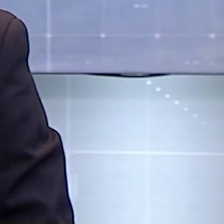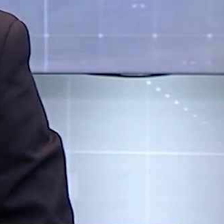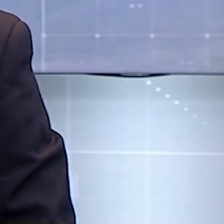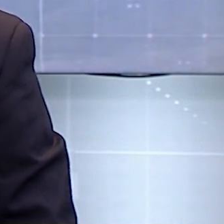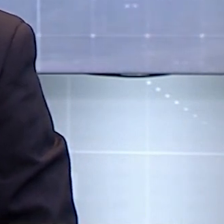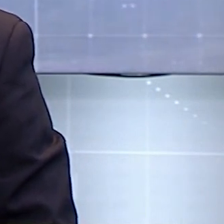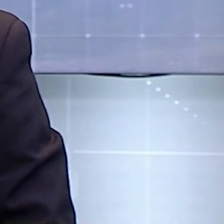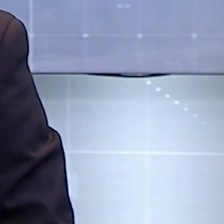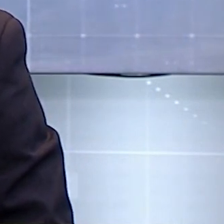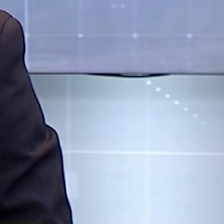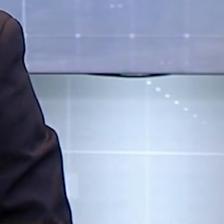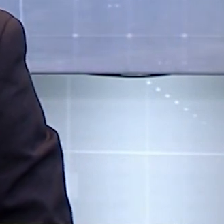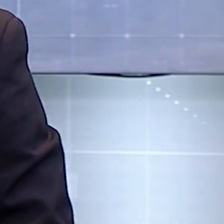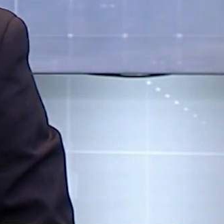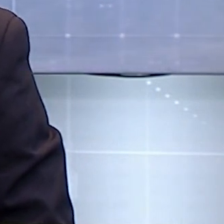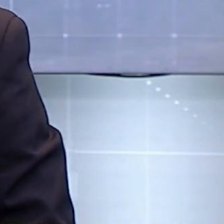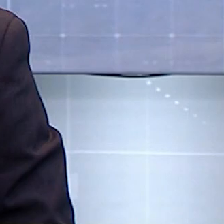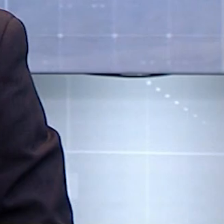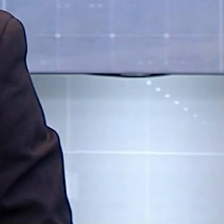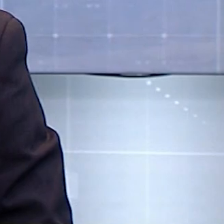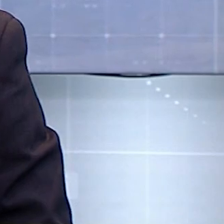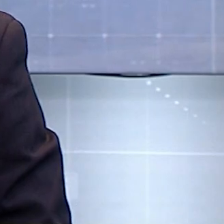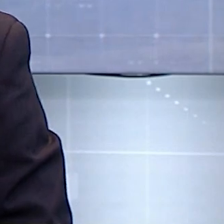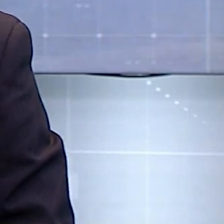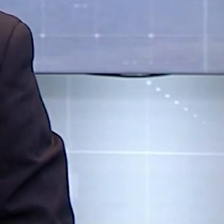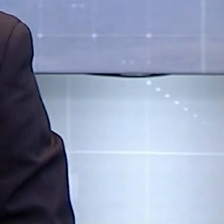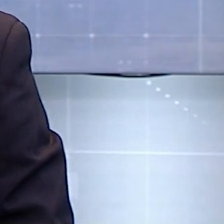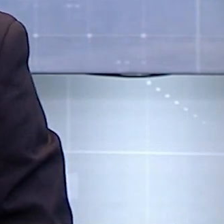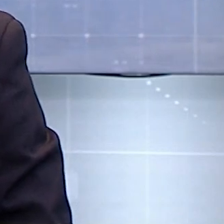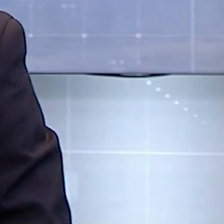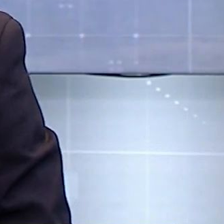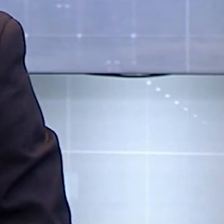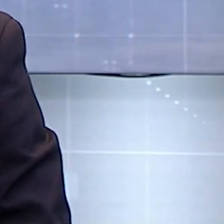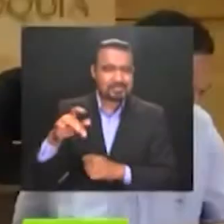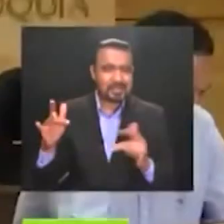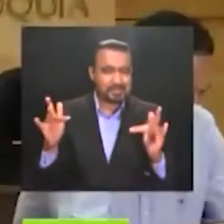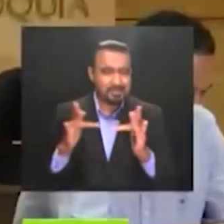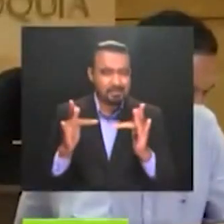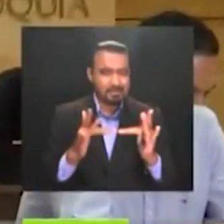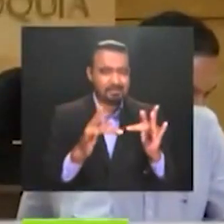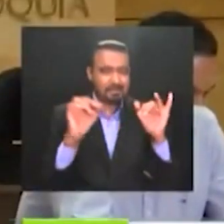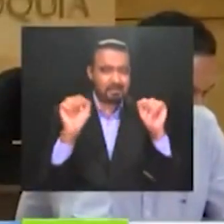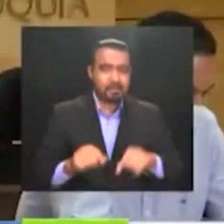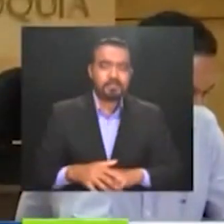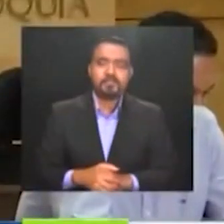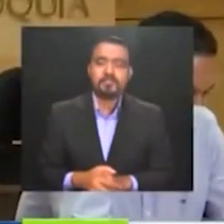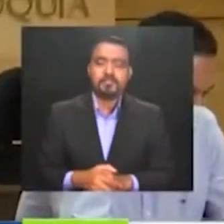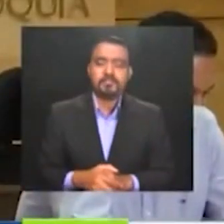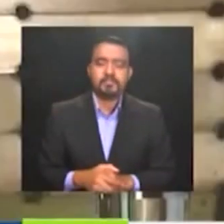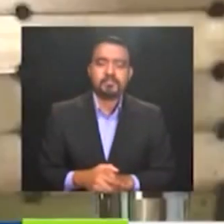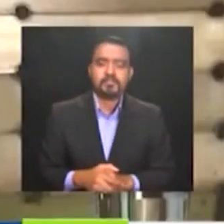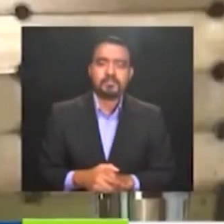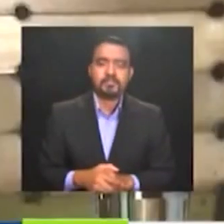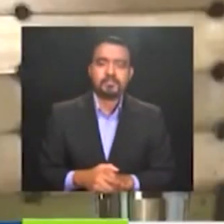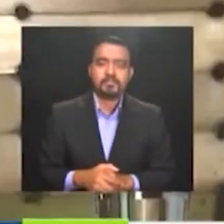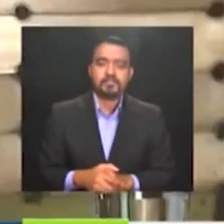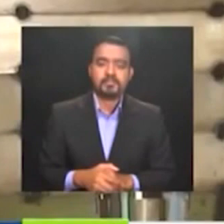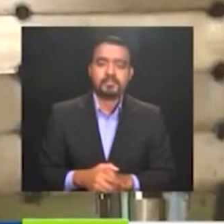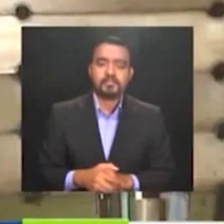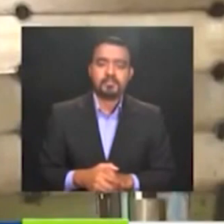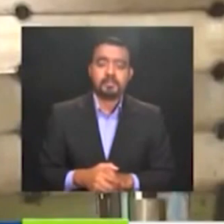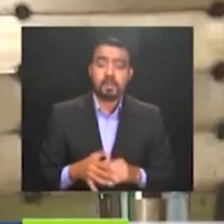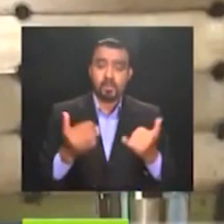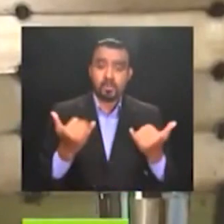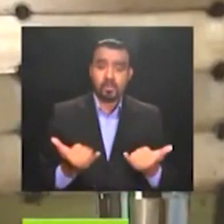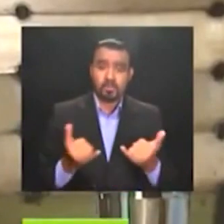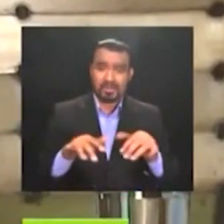Vida 2020-2023. Este posee 5 líneas de desarrollo. La primera, única y última sesión de la Asamblea